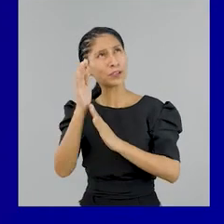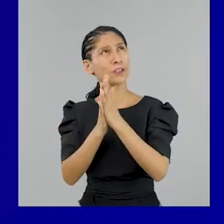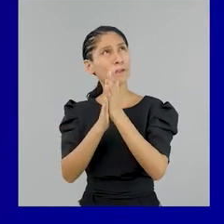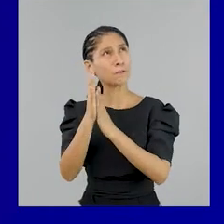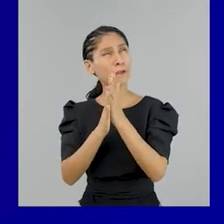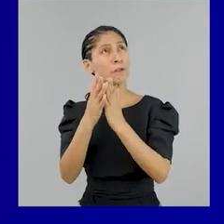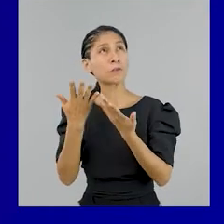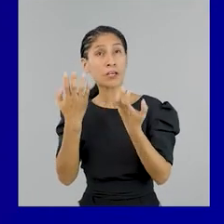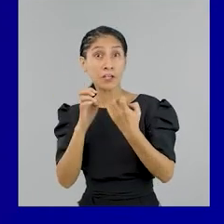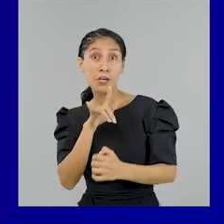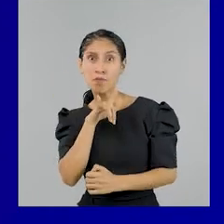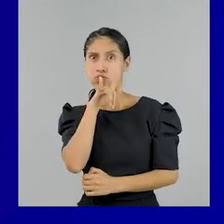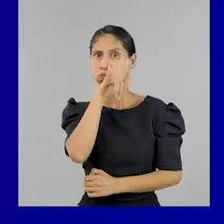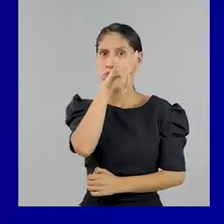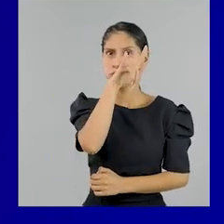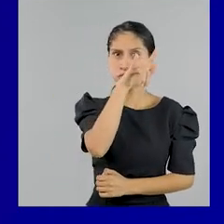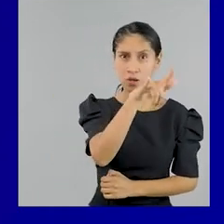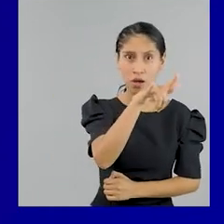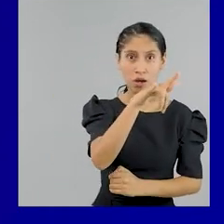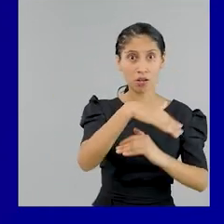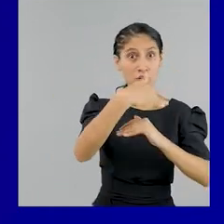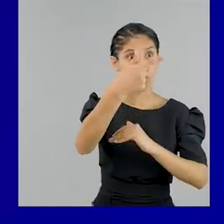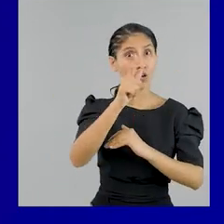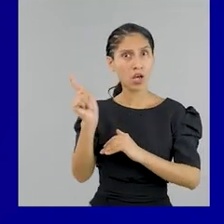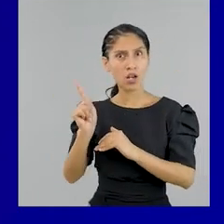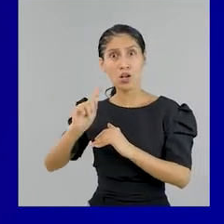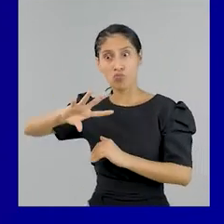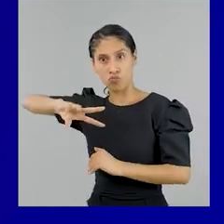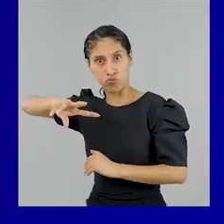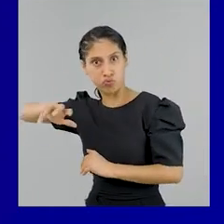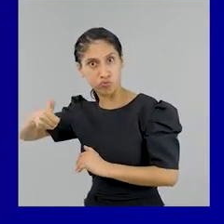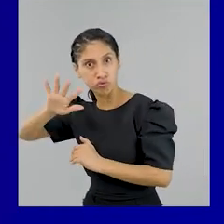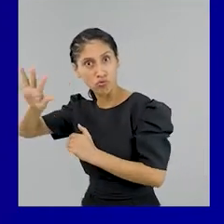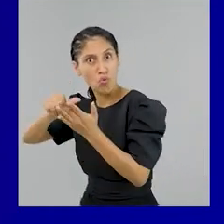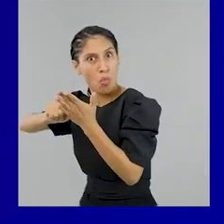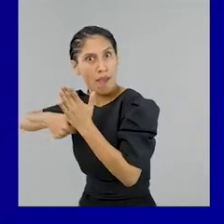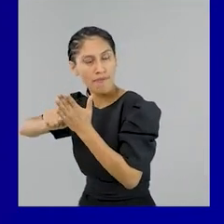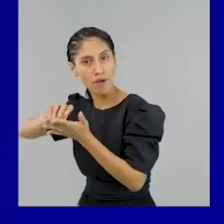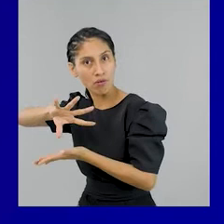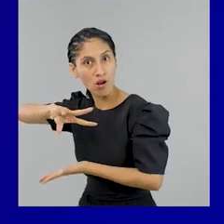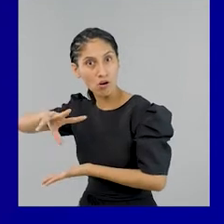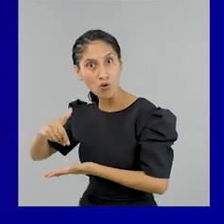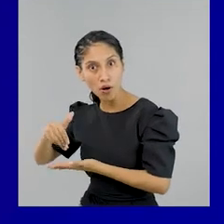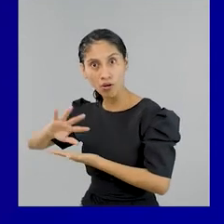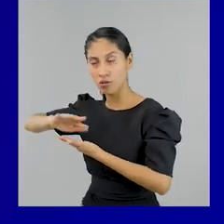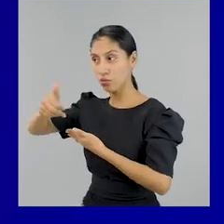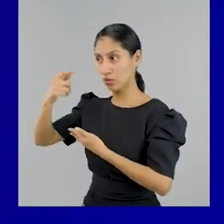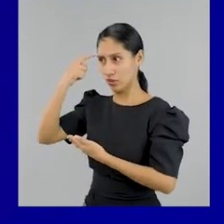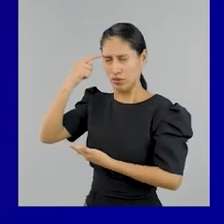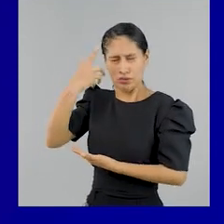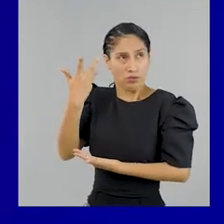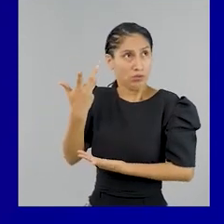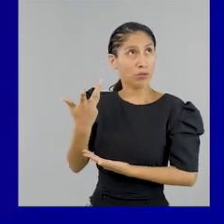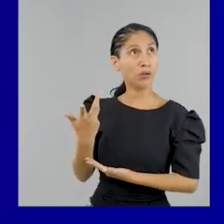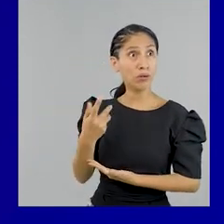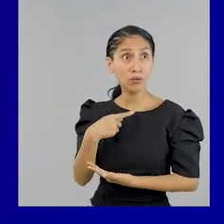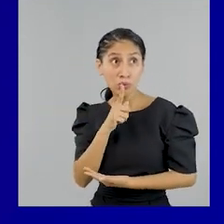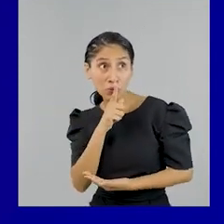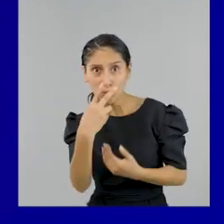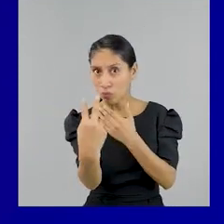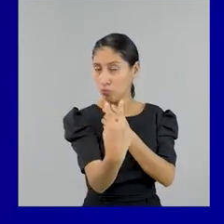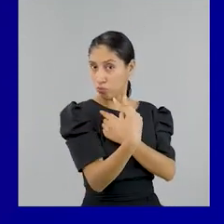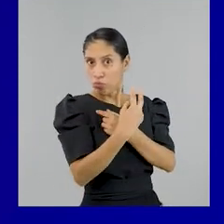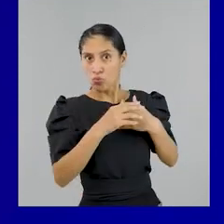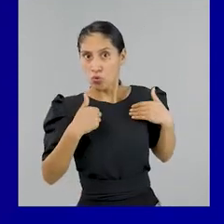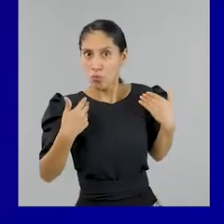que habían robado su identidad. Ahora su rostro le pertenecía a otra persona. Tenía que recuperarlo sin ser detectado